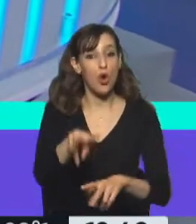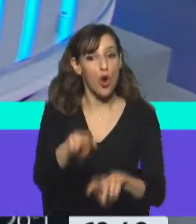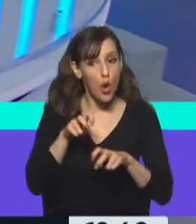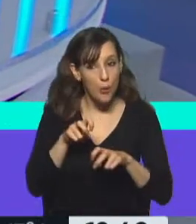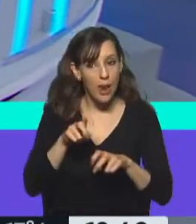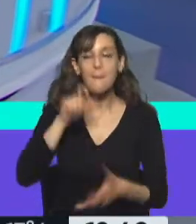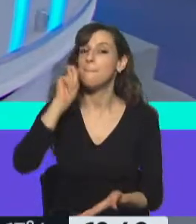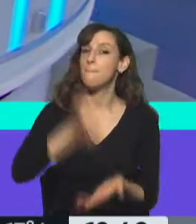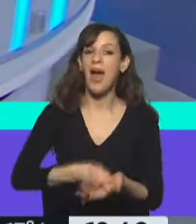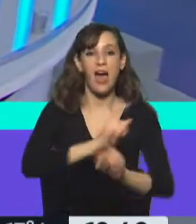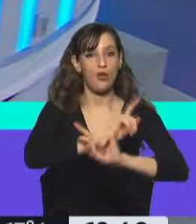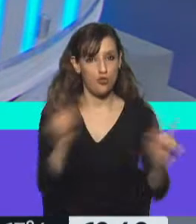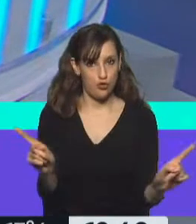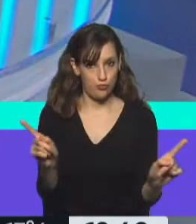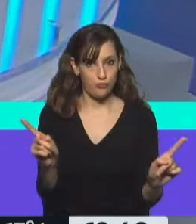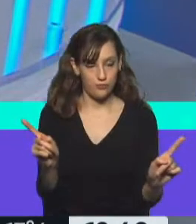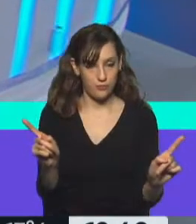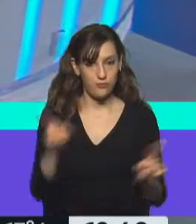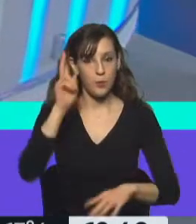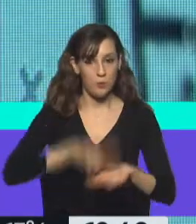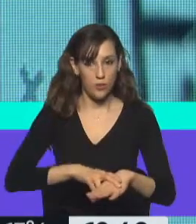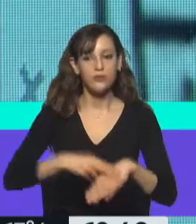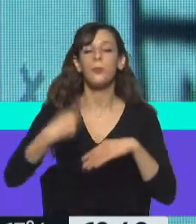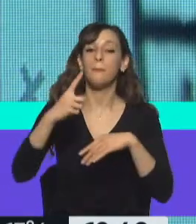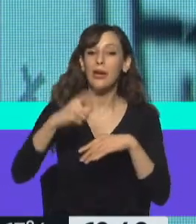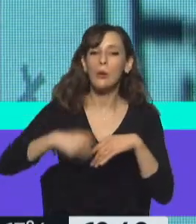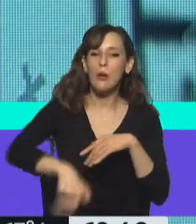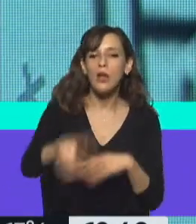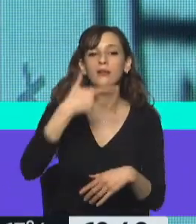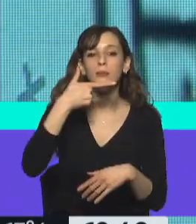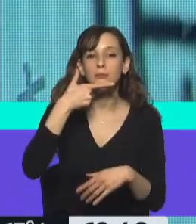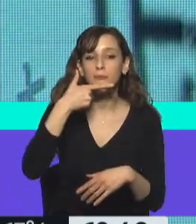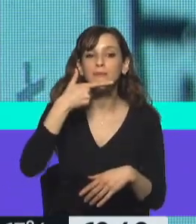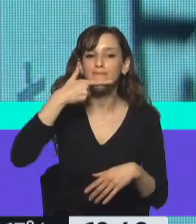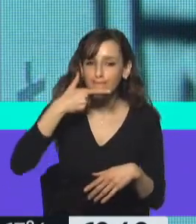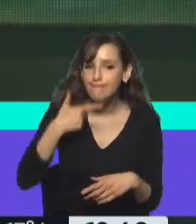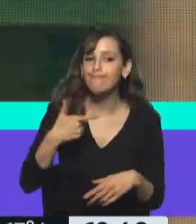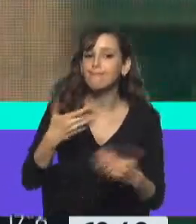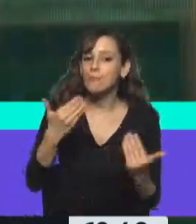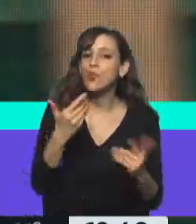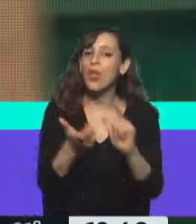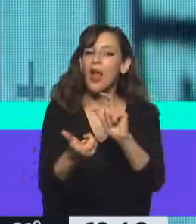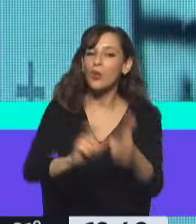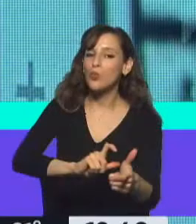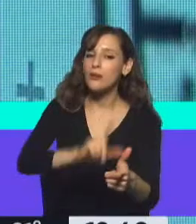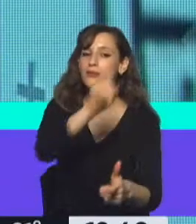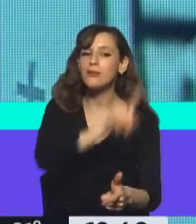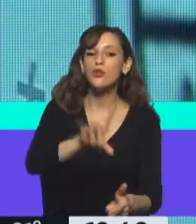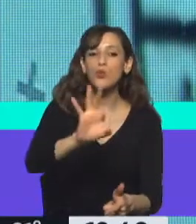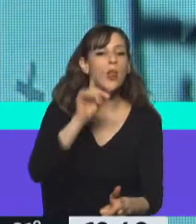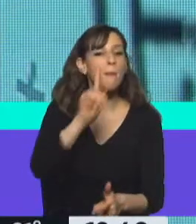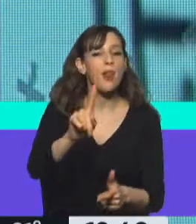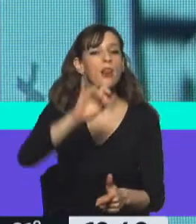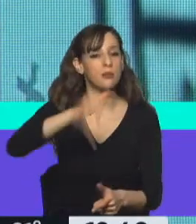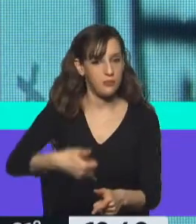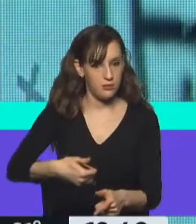piso de 150 sería lo que se modificaría en el mes de septiembre se está conversando tenga la cifra ya no y tengo entendido que